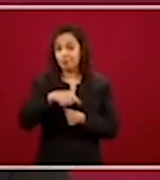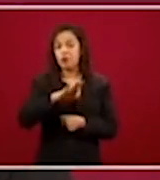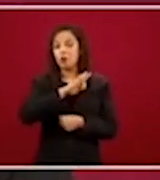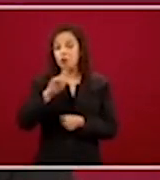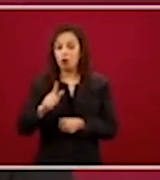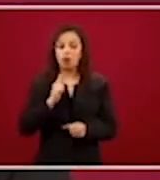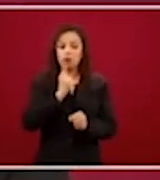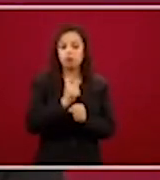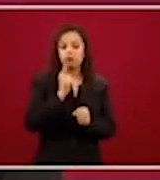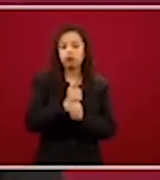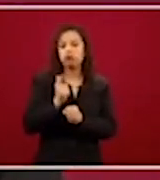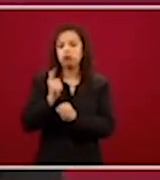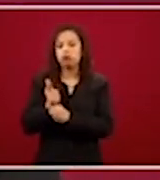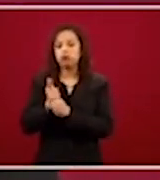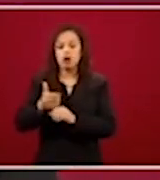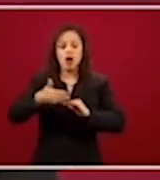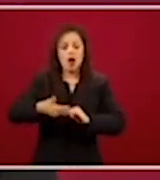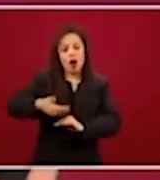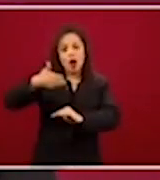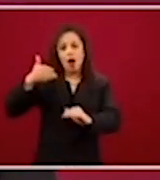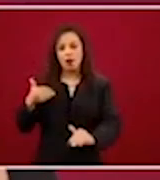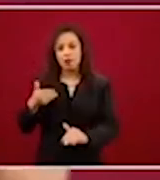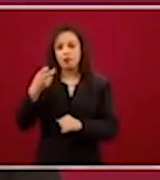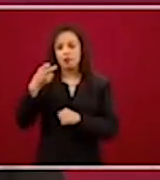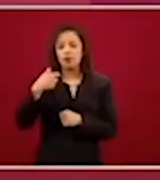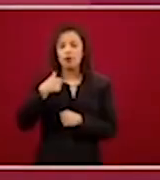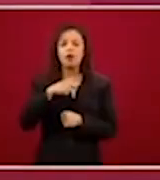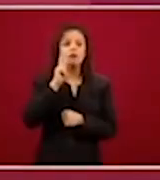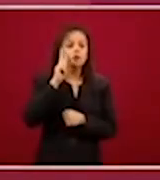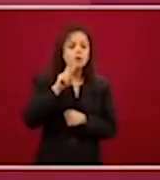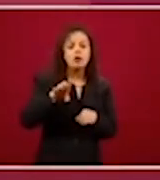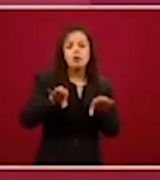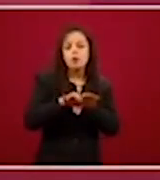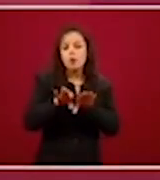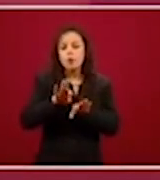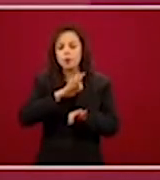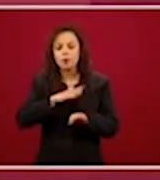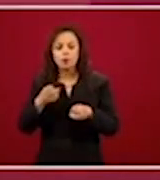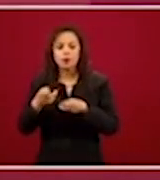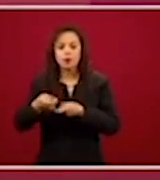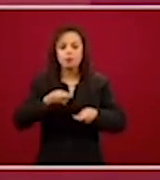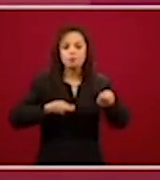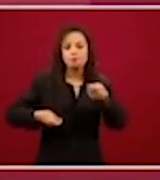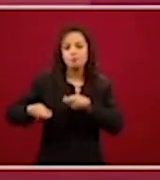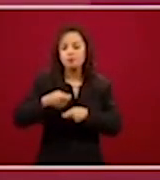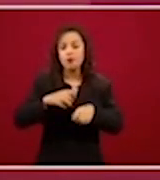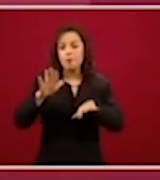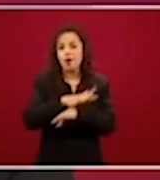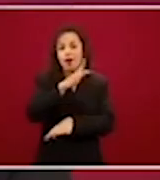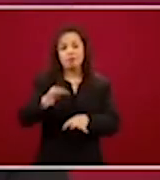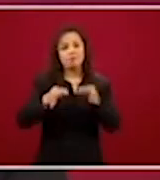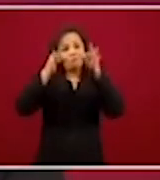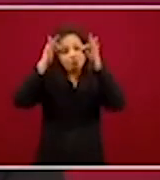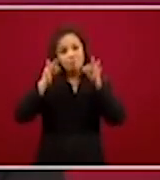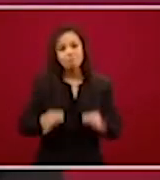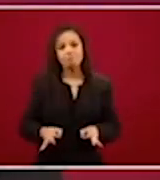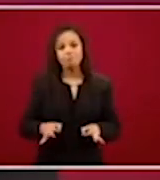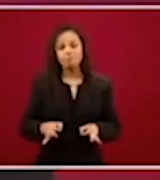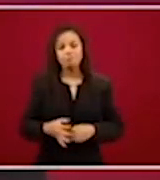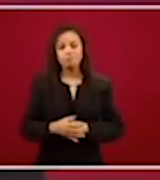momento buscando distintas alternativas para hacer más eficiente este protocolo. Este es un muestreo general.